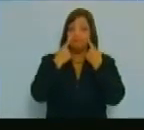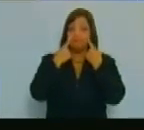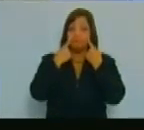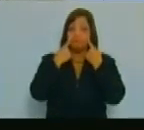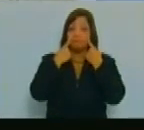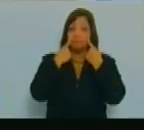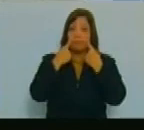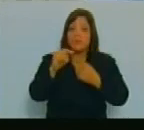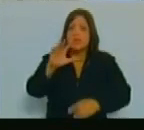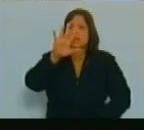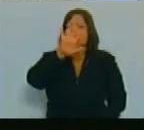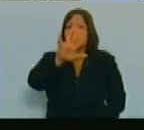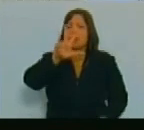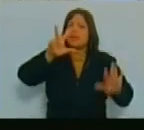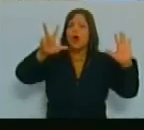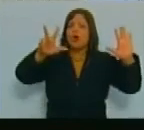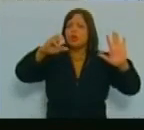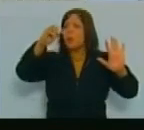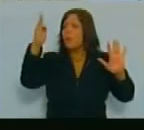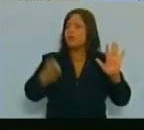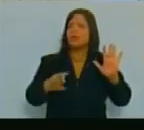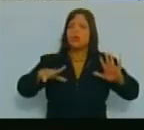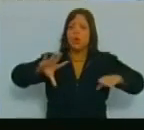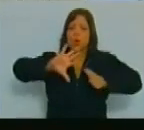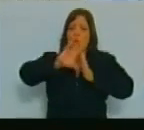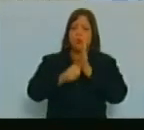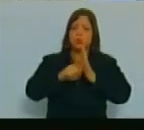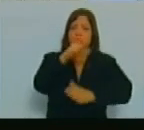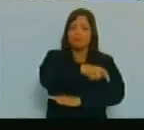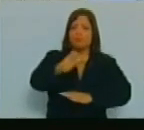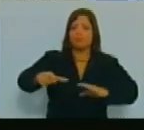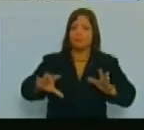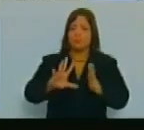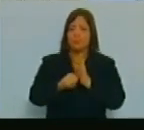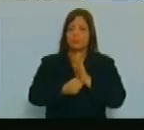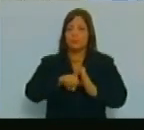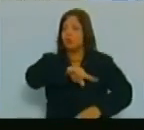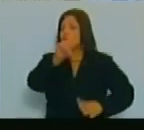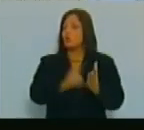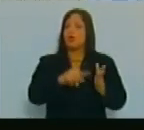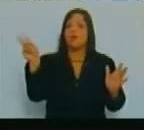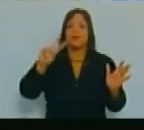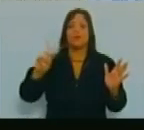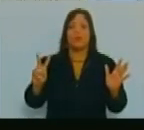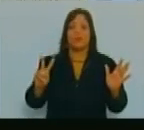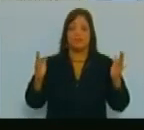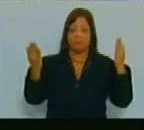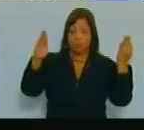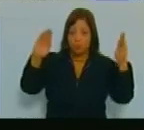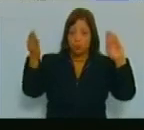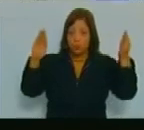y el 58% del secuestro de todo el territorio nacional